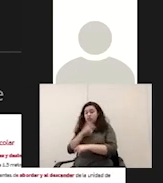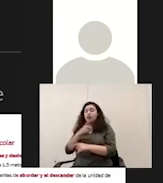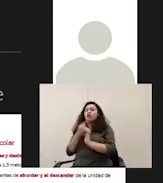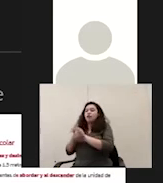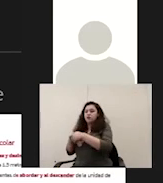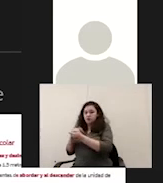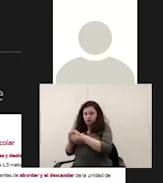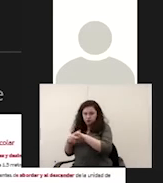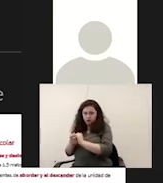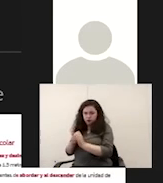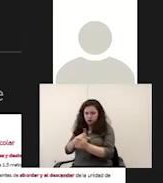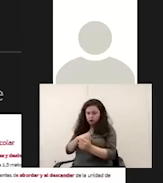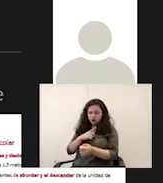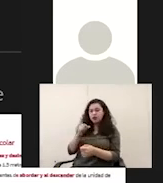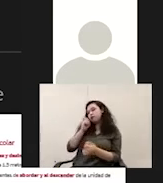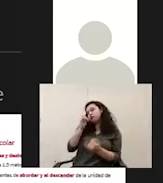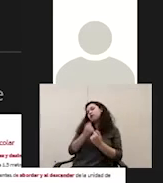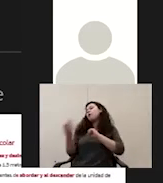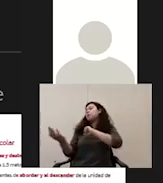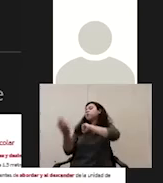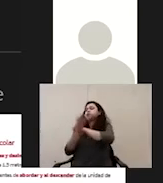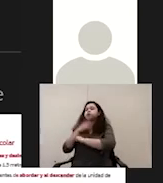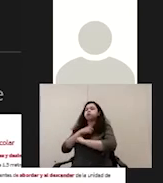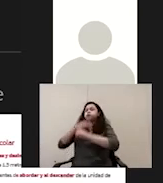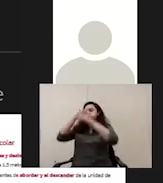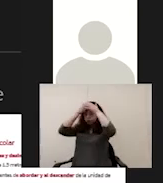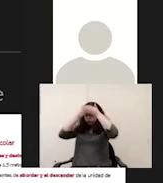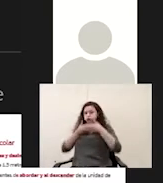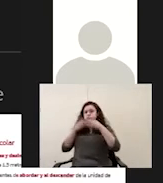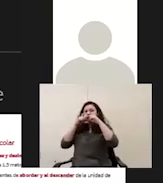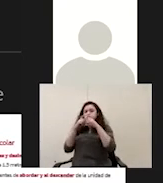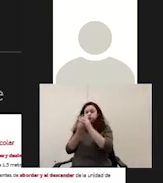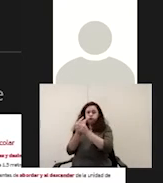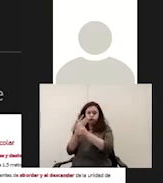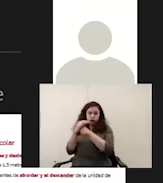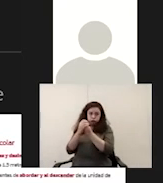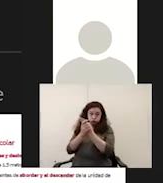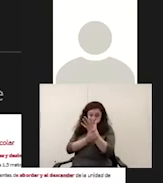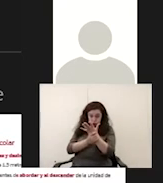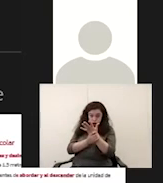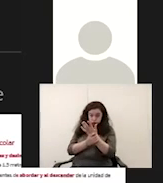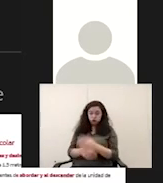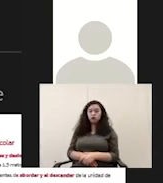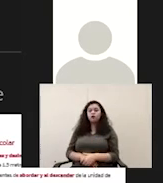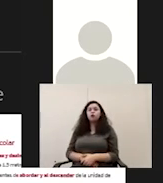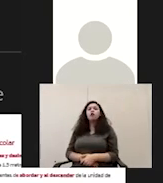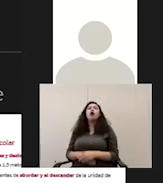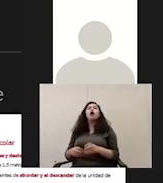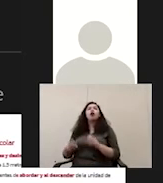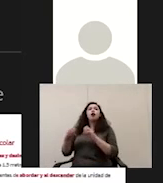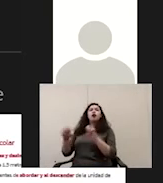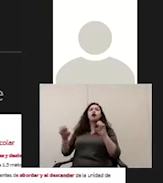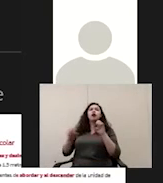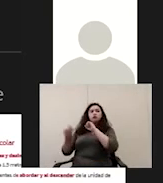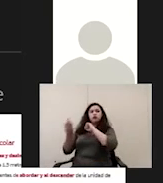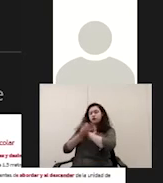¿no? Entonces igual debe estar protegido, debe traer careta o guantes o equipo de protección de su preferencia,